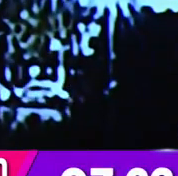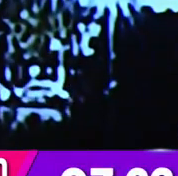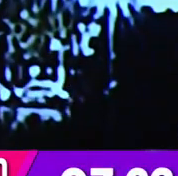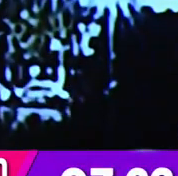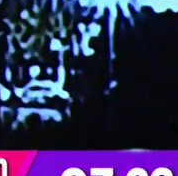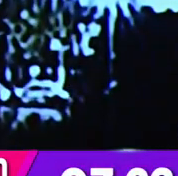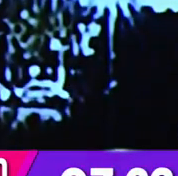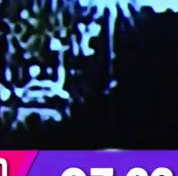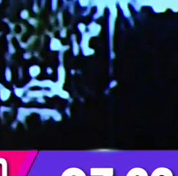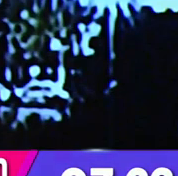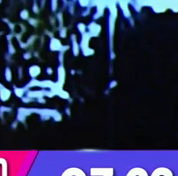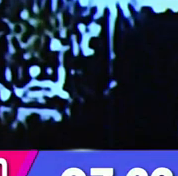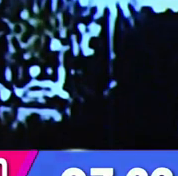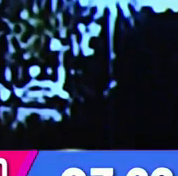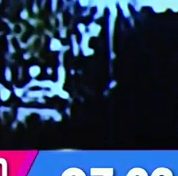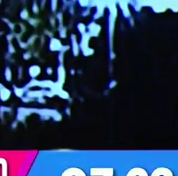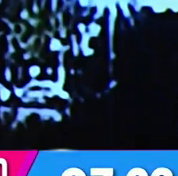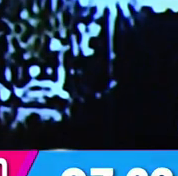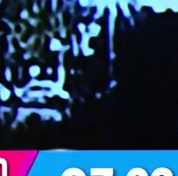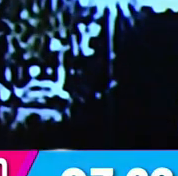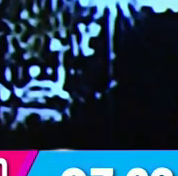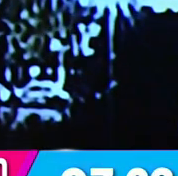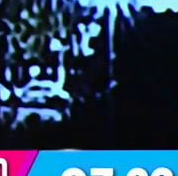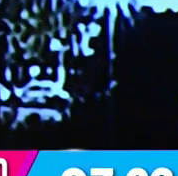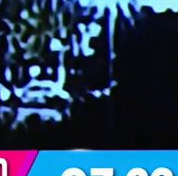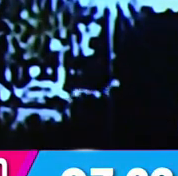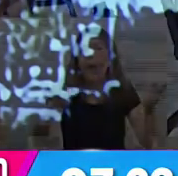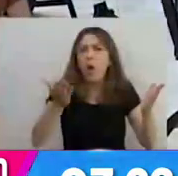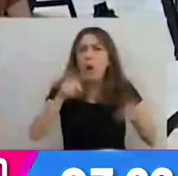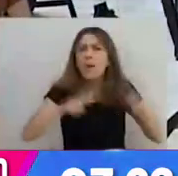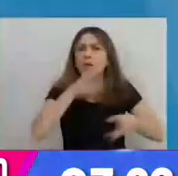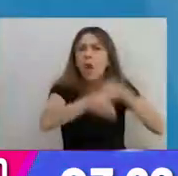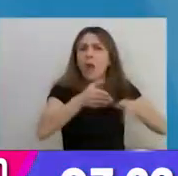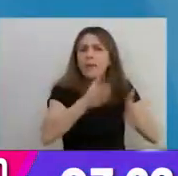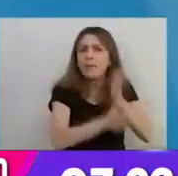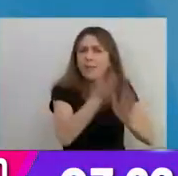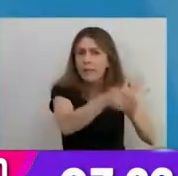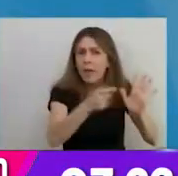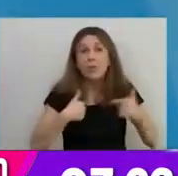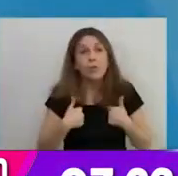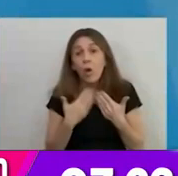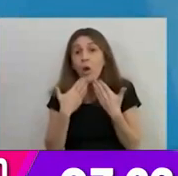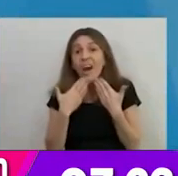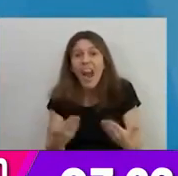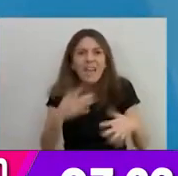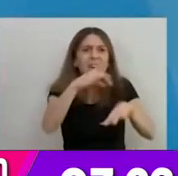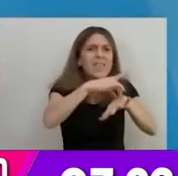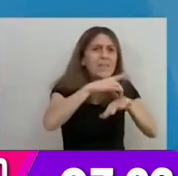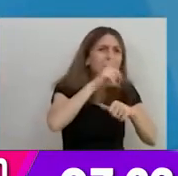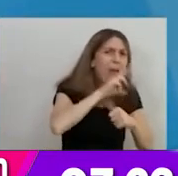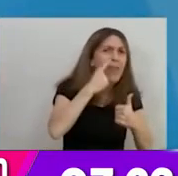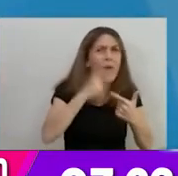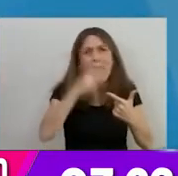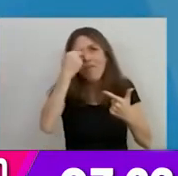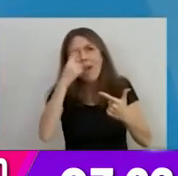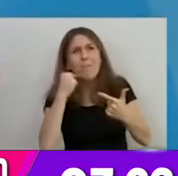6.500 pesos, como les decía hace un ratito, y así lo decía. Y quiero darle las gracias a cada médico, a cada médica, a cada enfermero, a